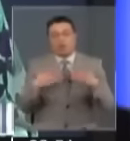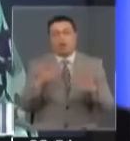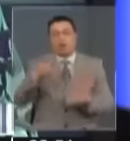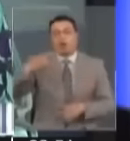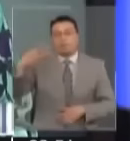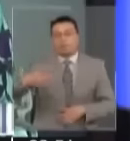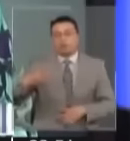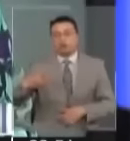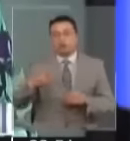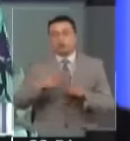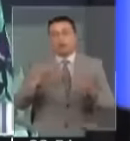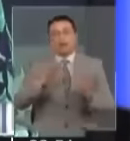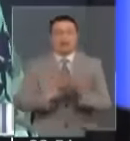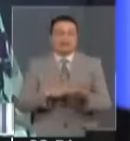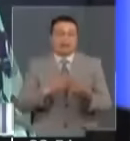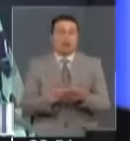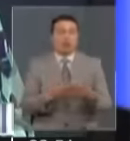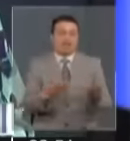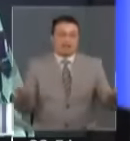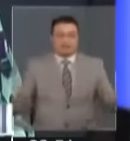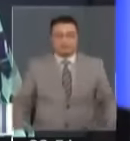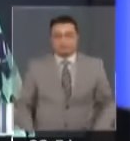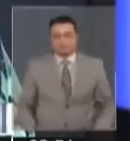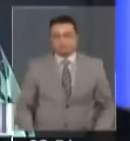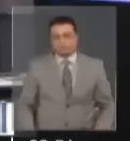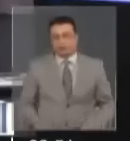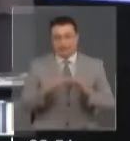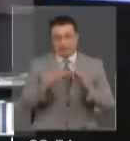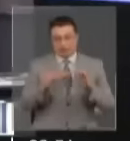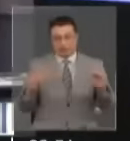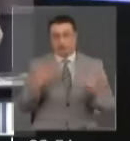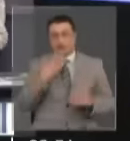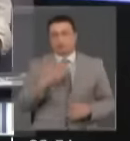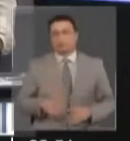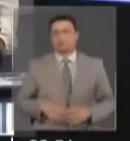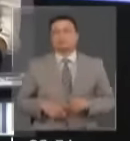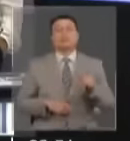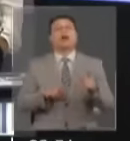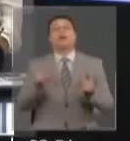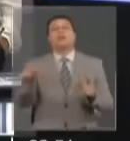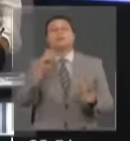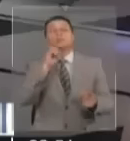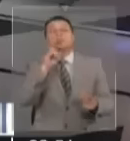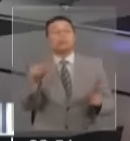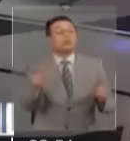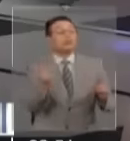escala humana saludable y equitativo. Alejandro Segura, ¿quién quiere interpelar? 30 segundos. Mira, yo